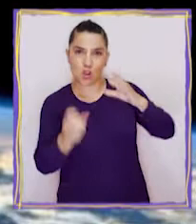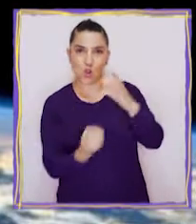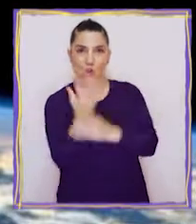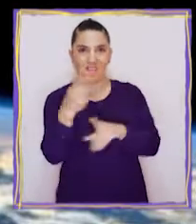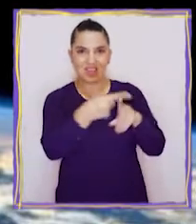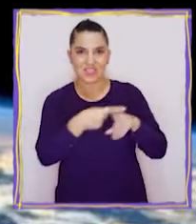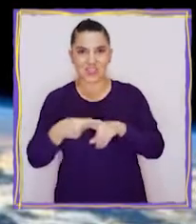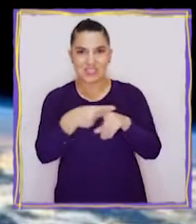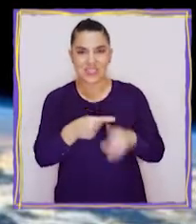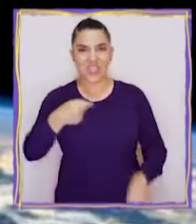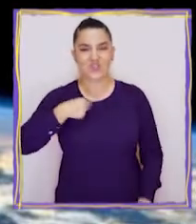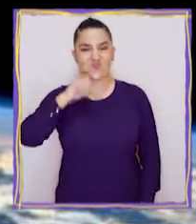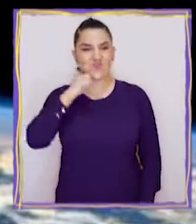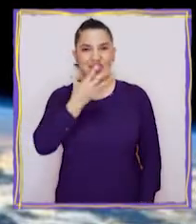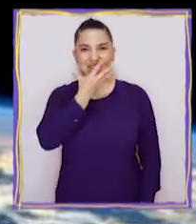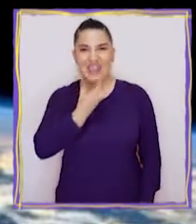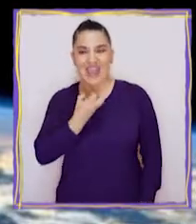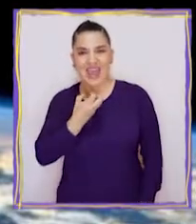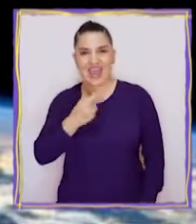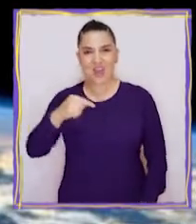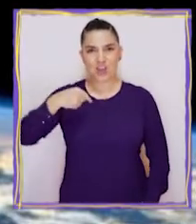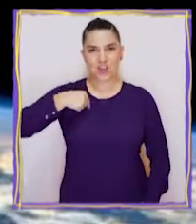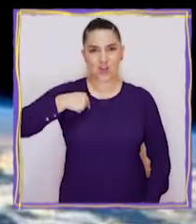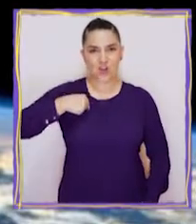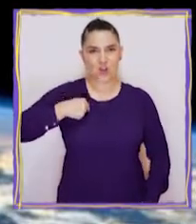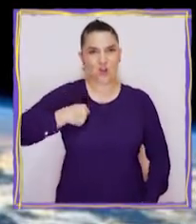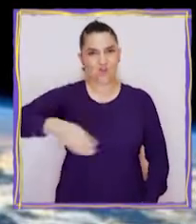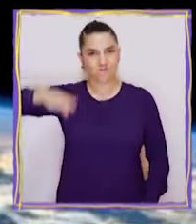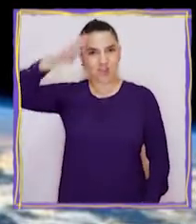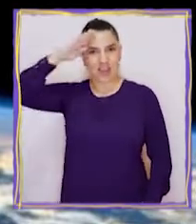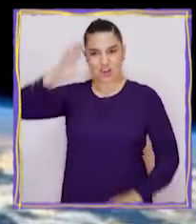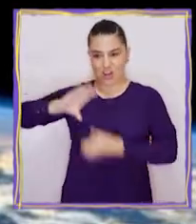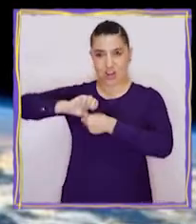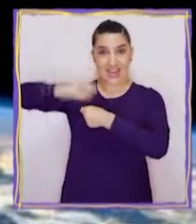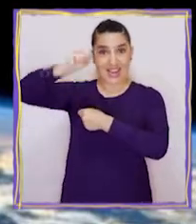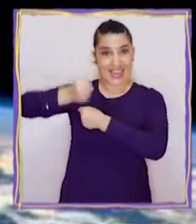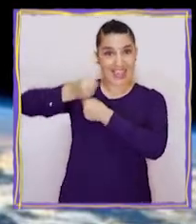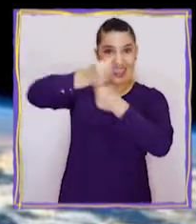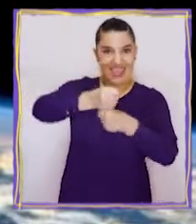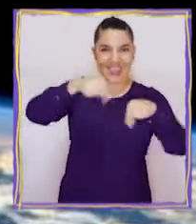y una nueva sociedad. Soy Carlos, el Caballero